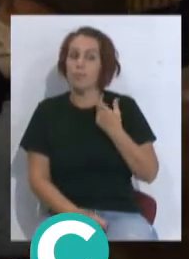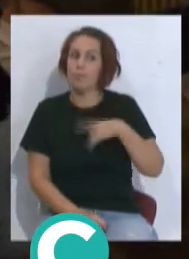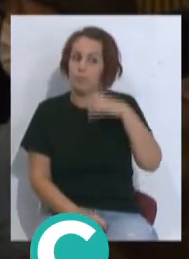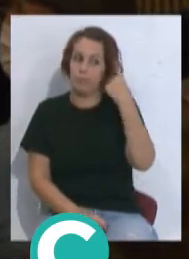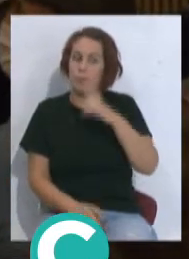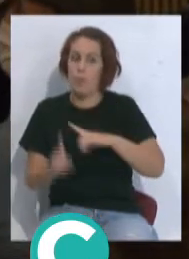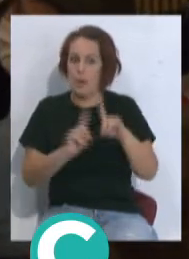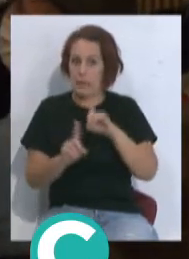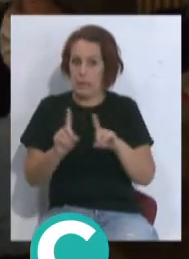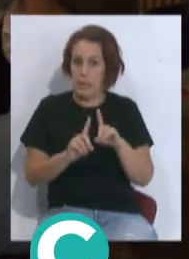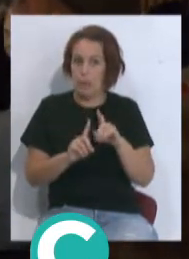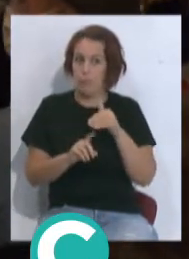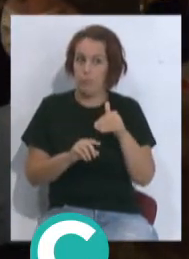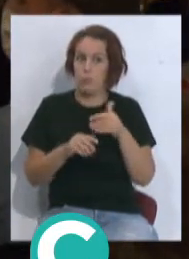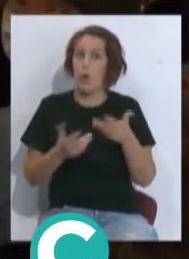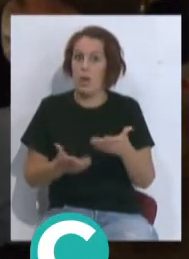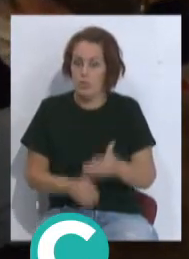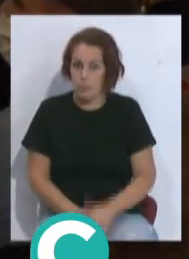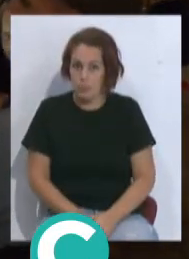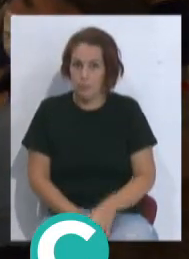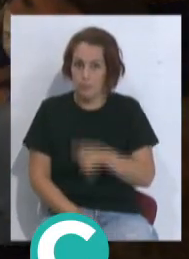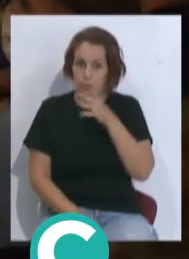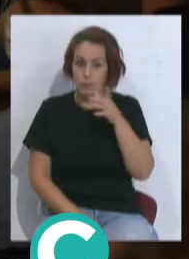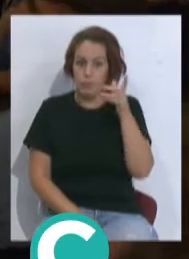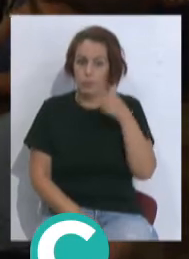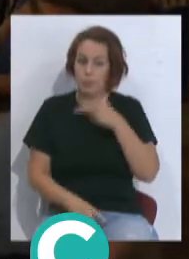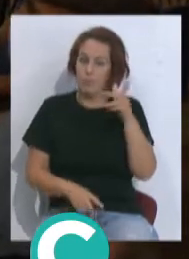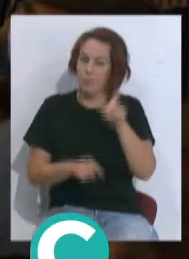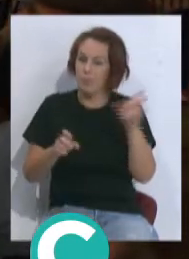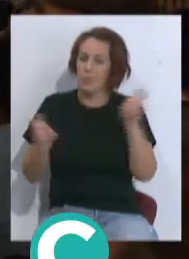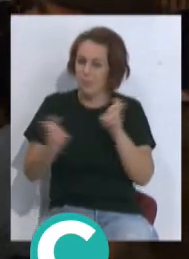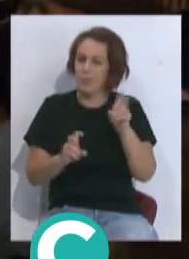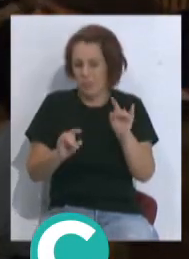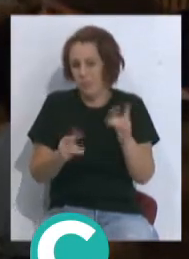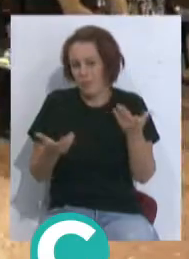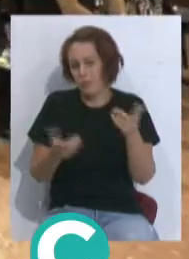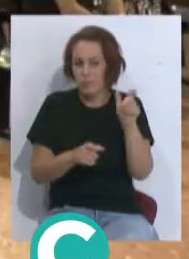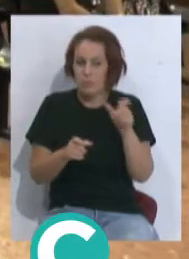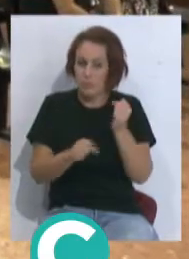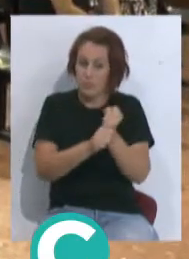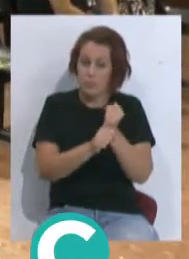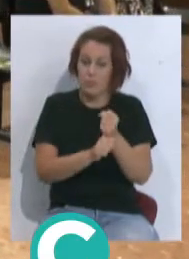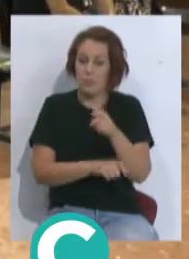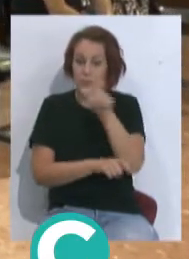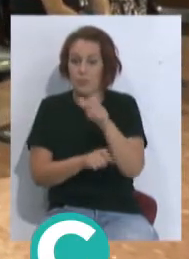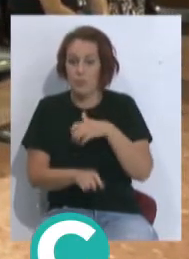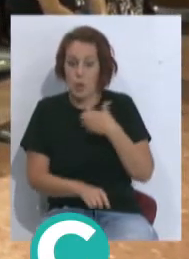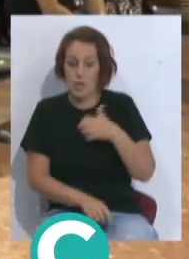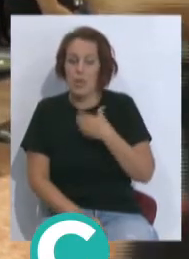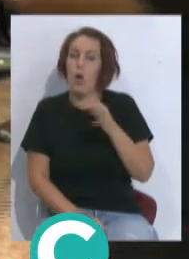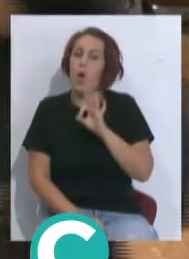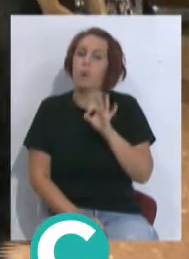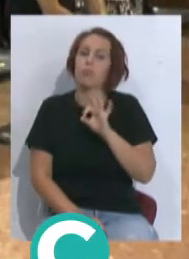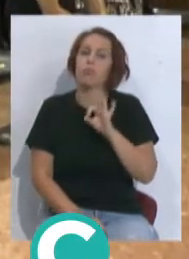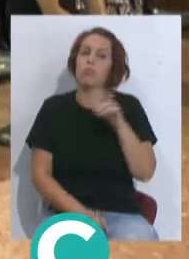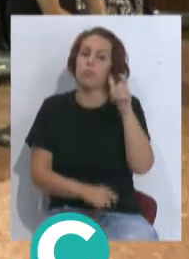la problemática a la que se van a enfrentar, porque gente va a venir, está claro, pero eso va a haber, ¿no? Gente trabajando, gente que le moleste, o gente que venga de